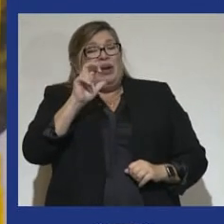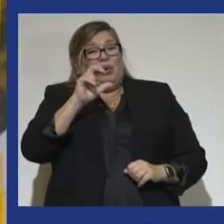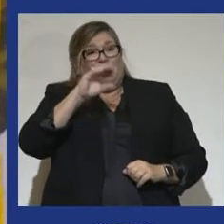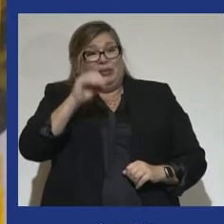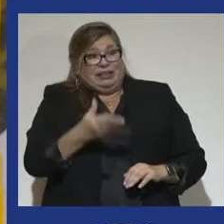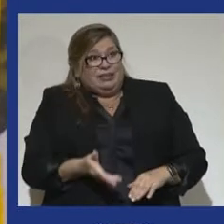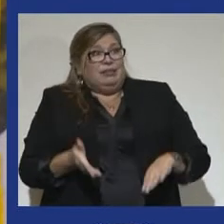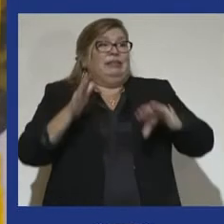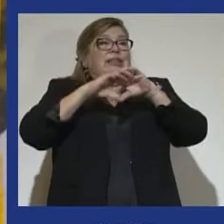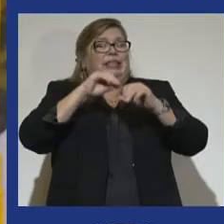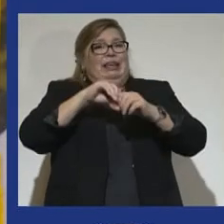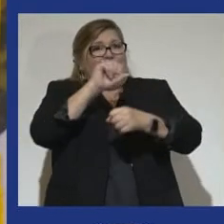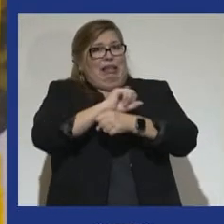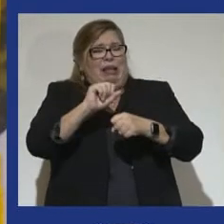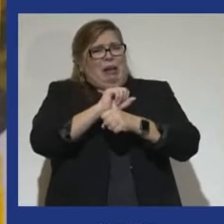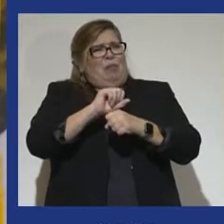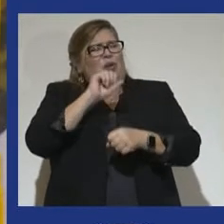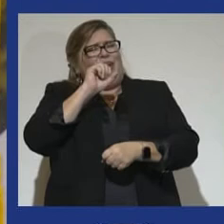pea